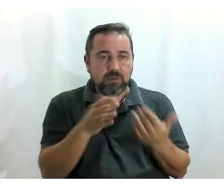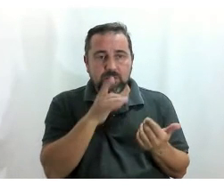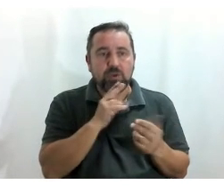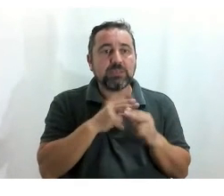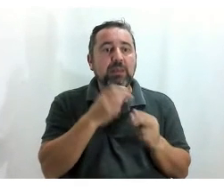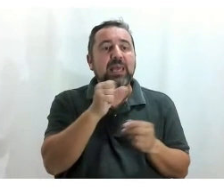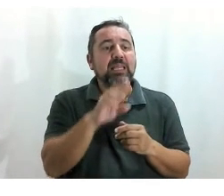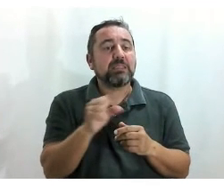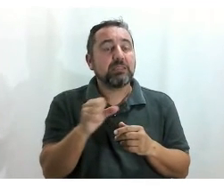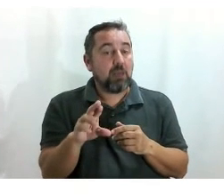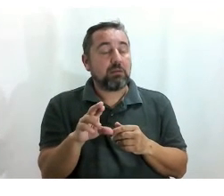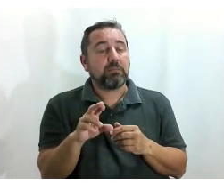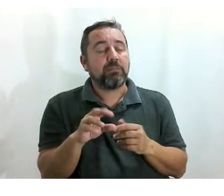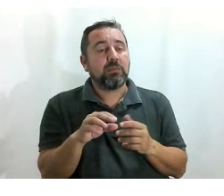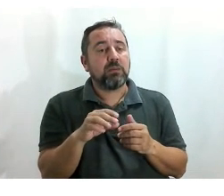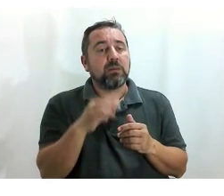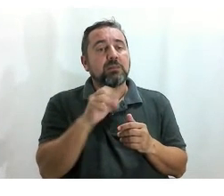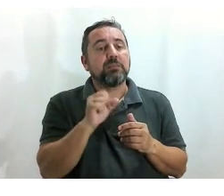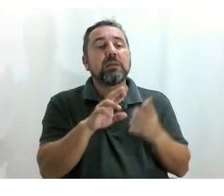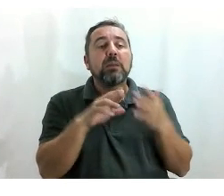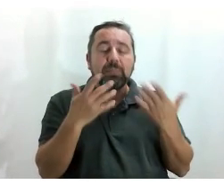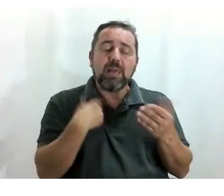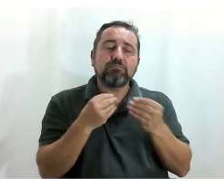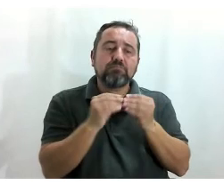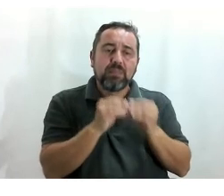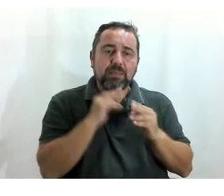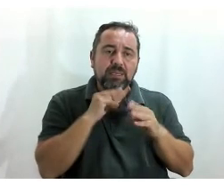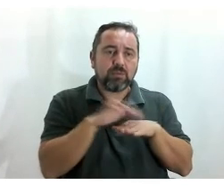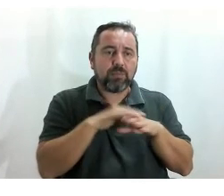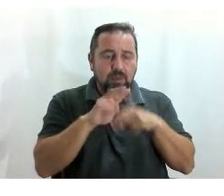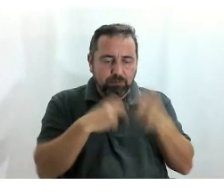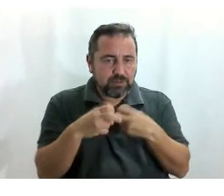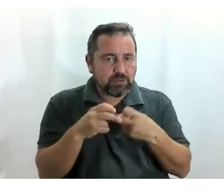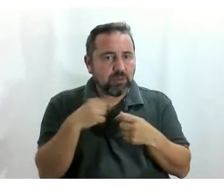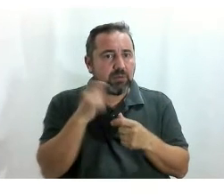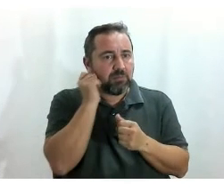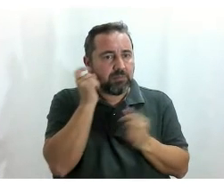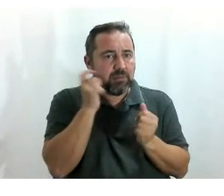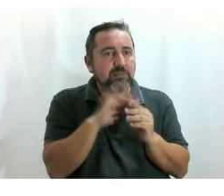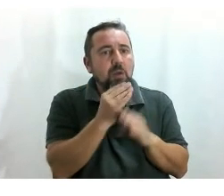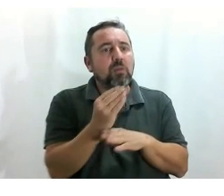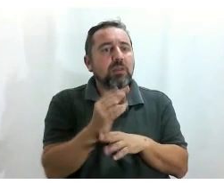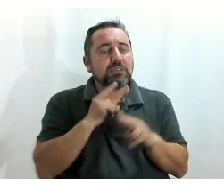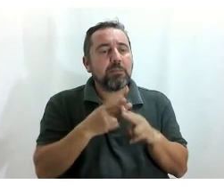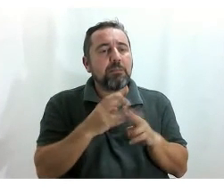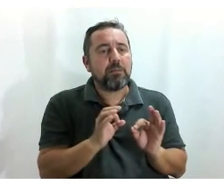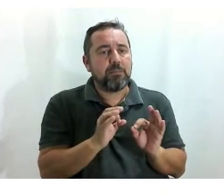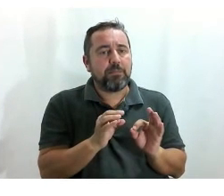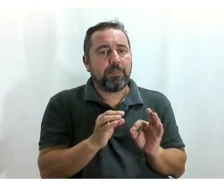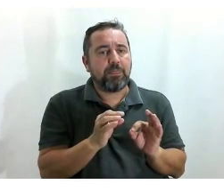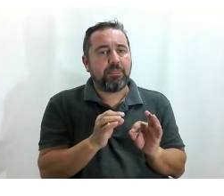CRISPR, ya ha utilizado editores de base para restaurar la audición en modelos murinos